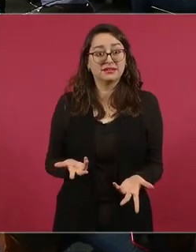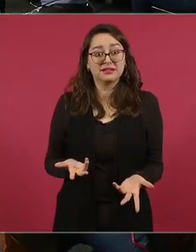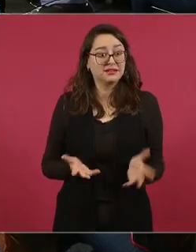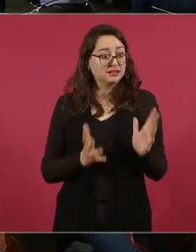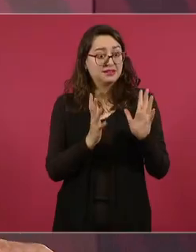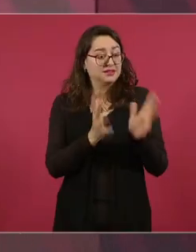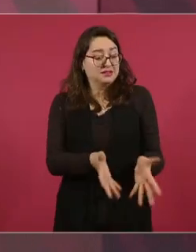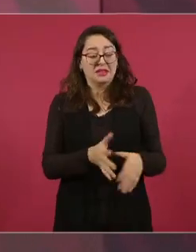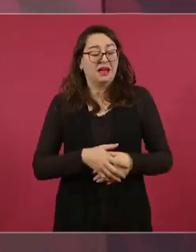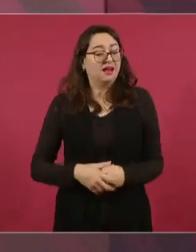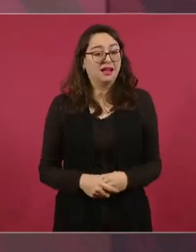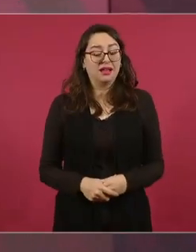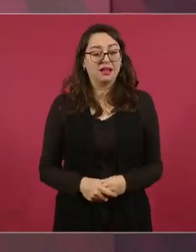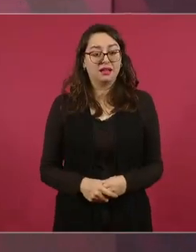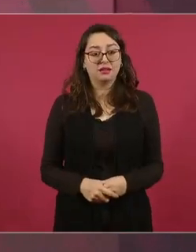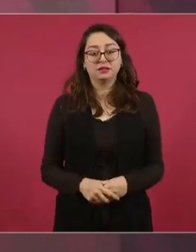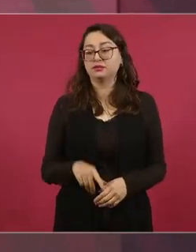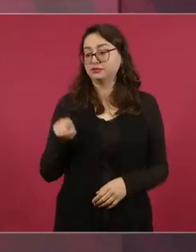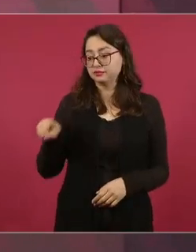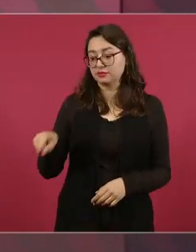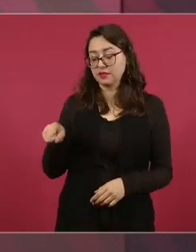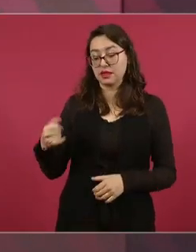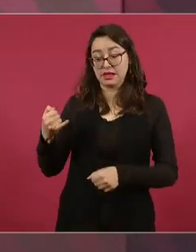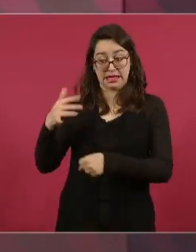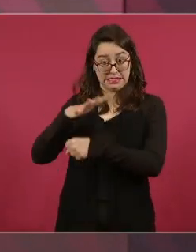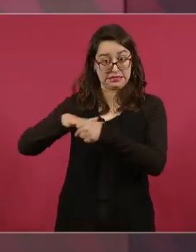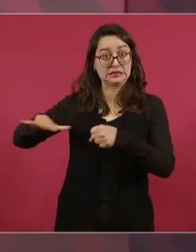lo que estamos haciendo en el Istmo con la Secretaría de Marina,